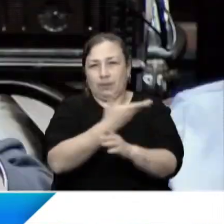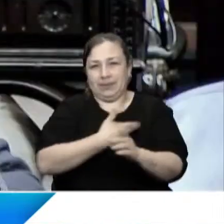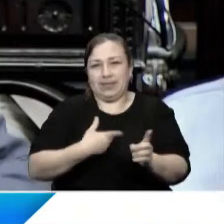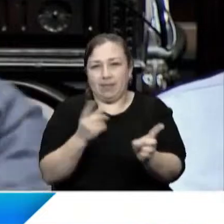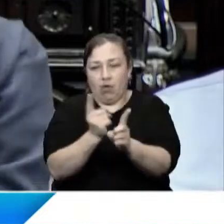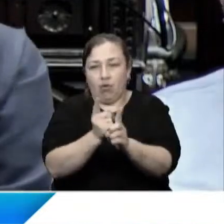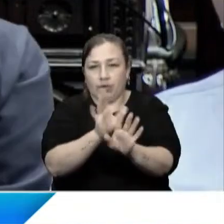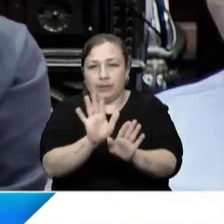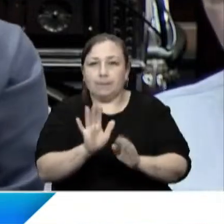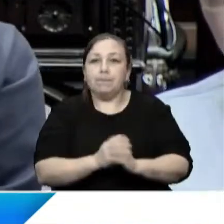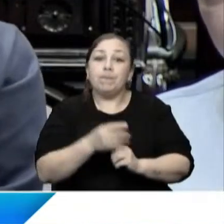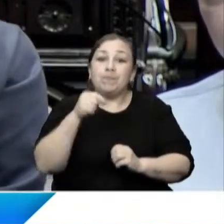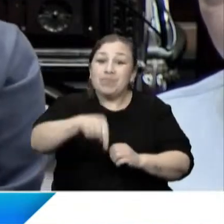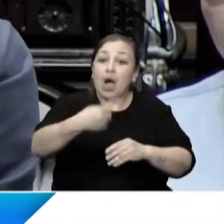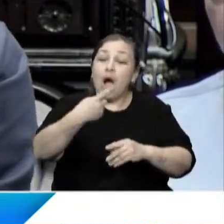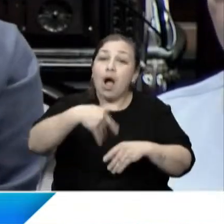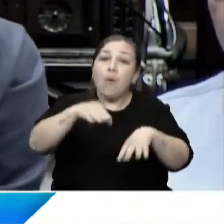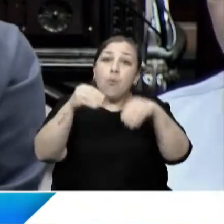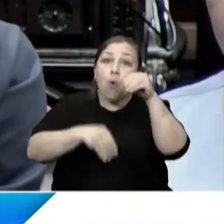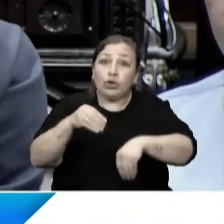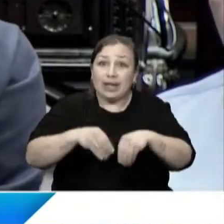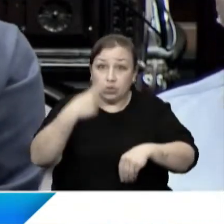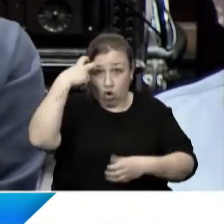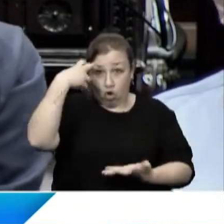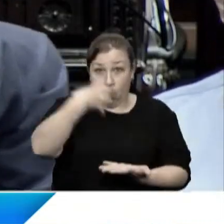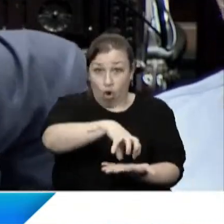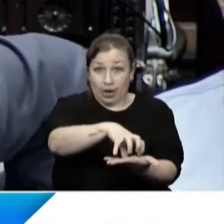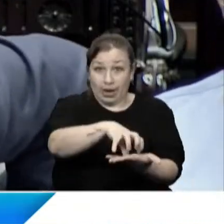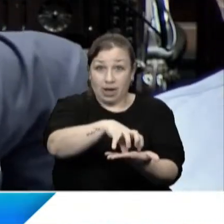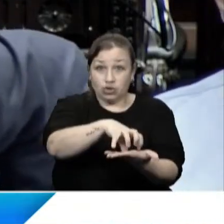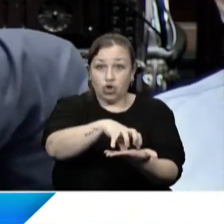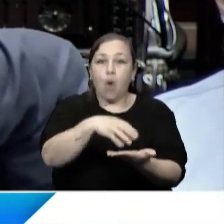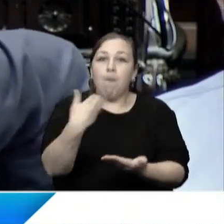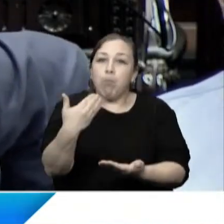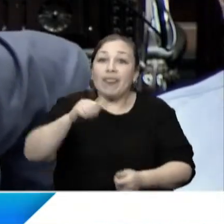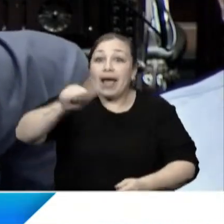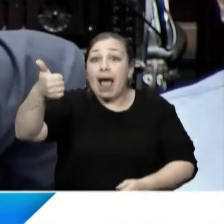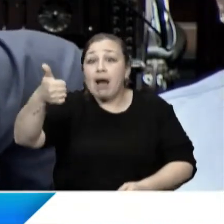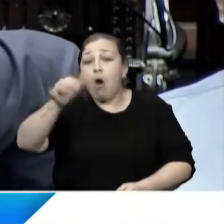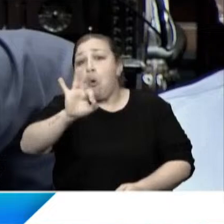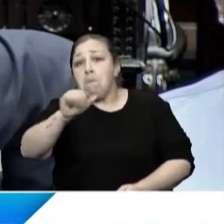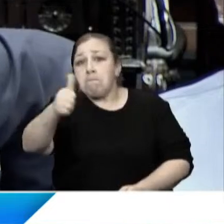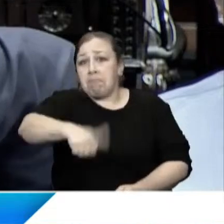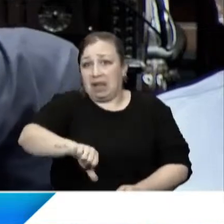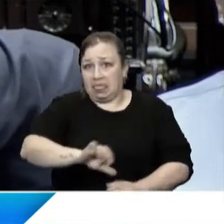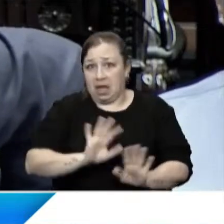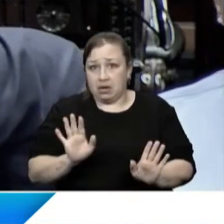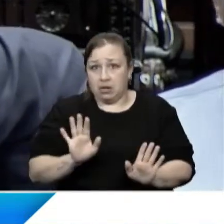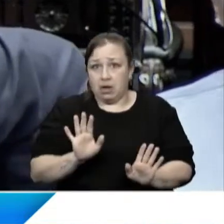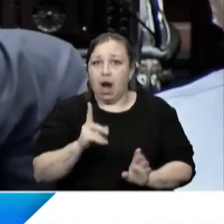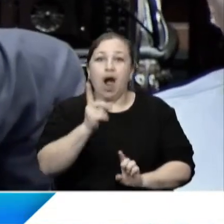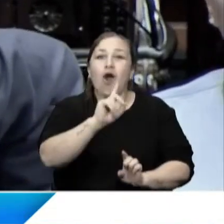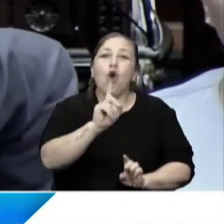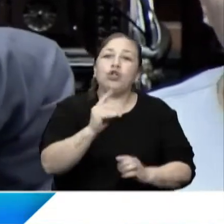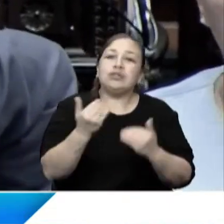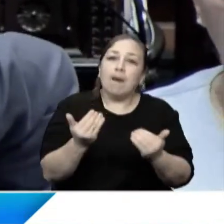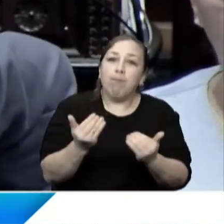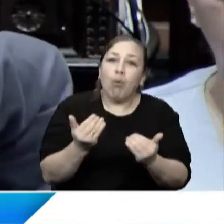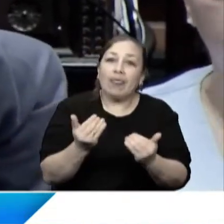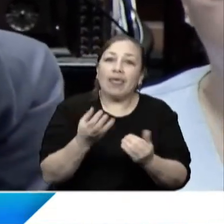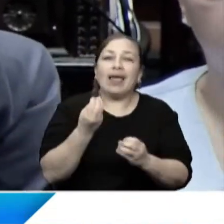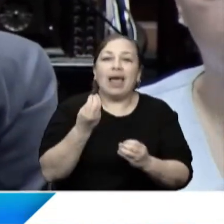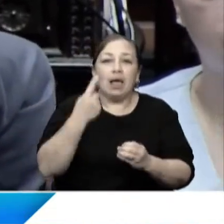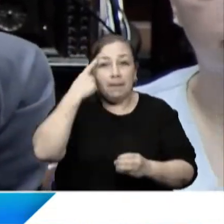está. Una votación en el Congreso se puede ganar o perder. Lo que no se puede perder es